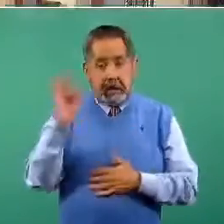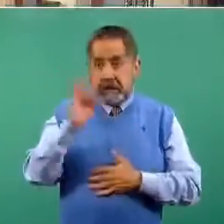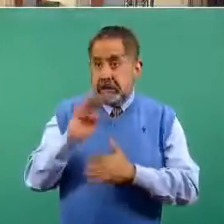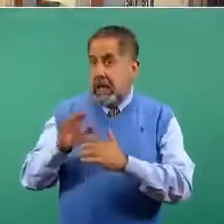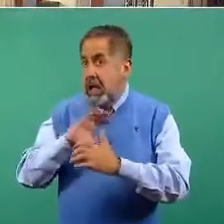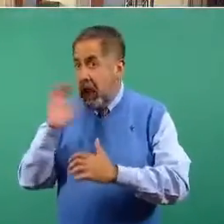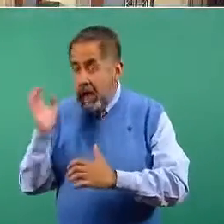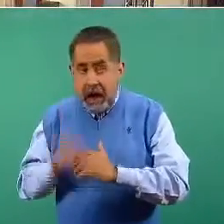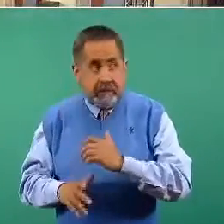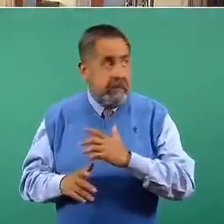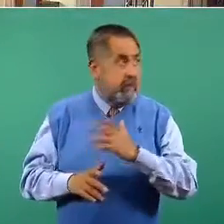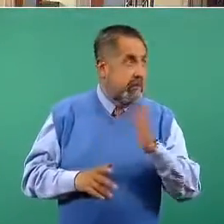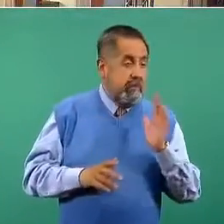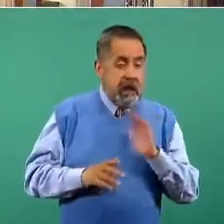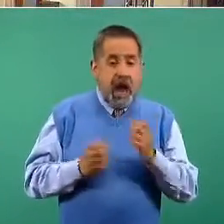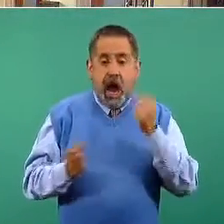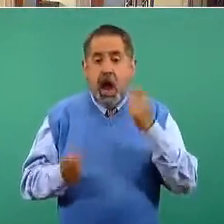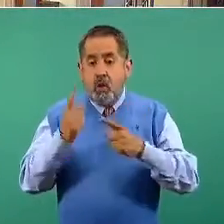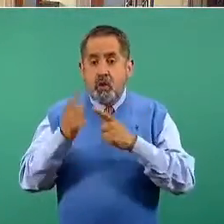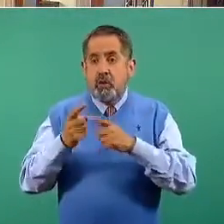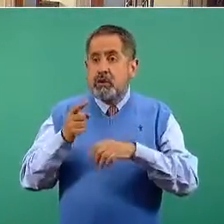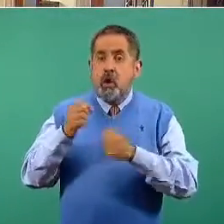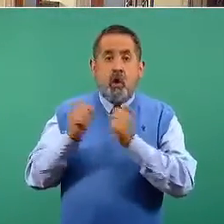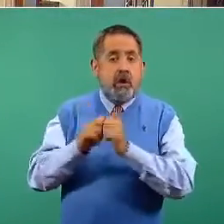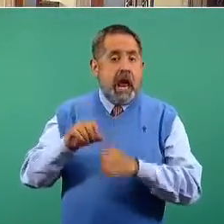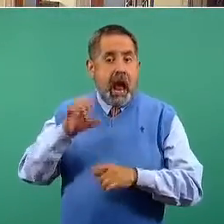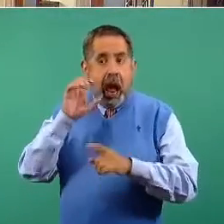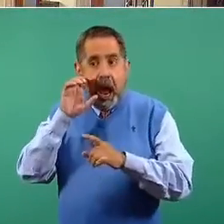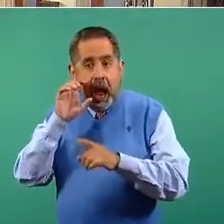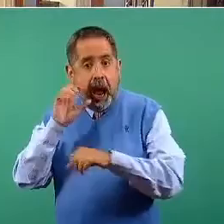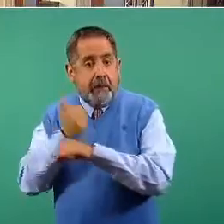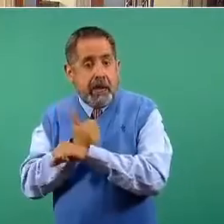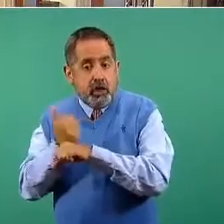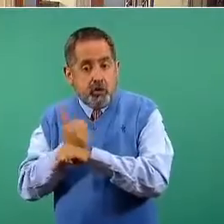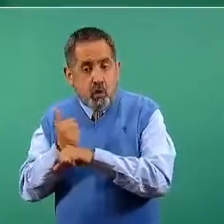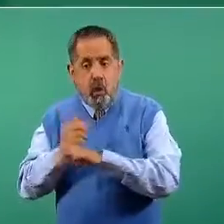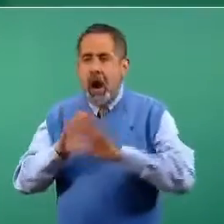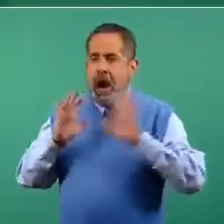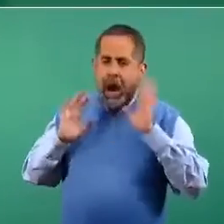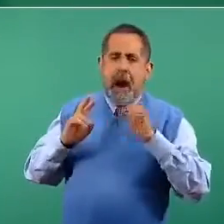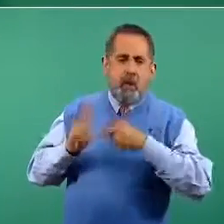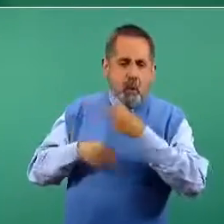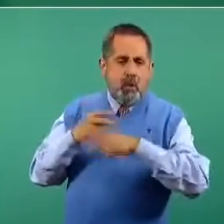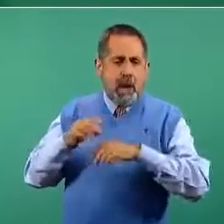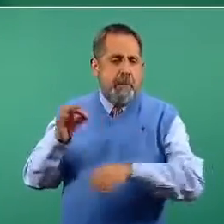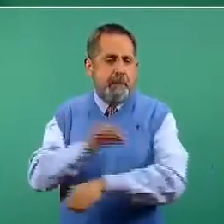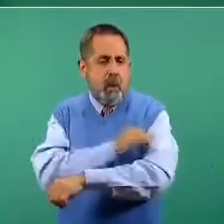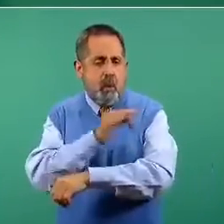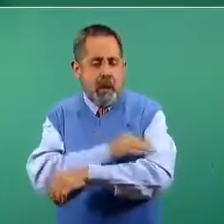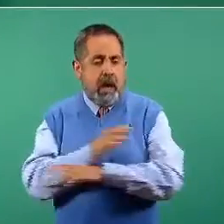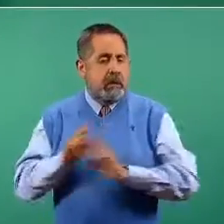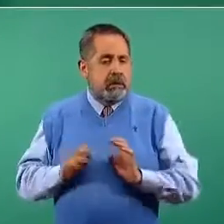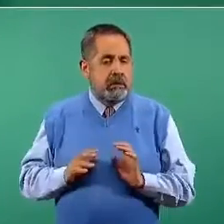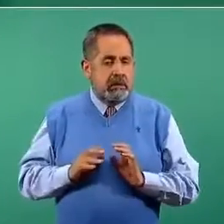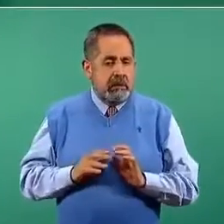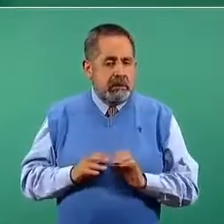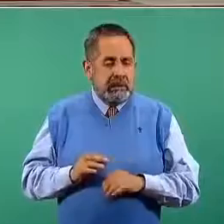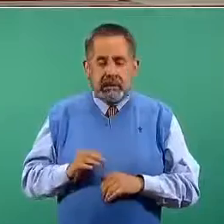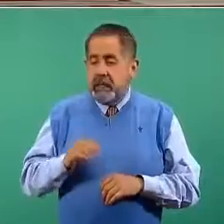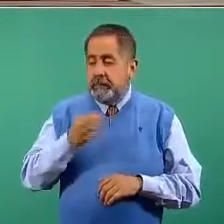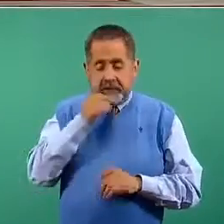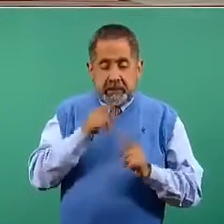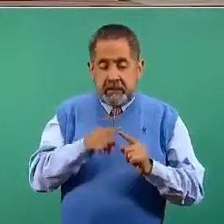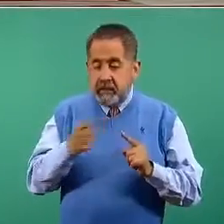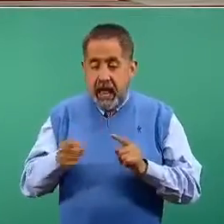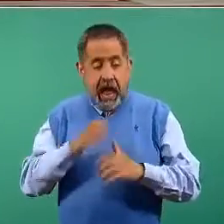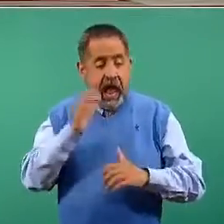esa etapa y hay entidades federativas en amarillo, pues se vacunará en amarillo. Entonces, no necesariamente hay una relación inmediata